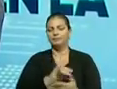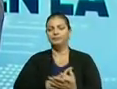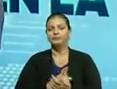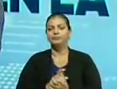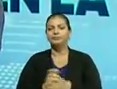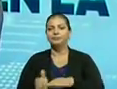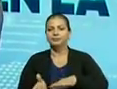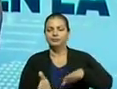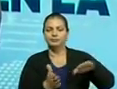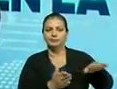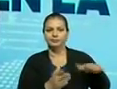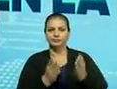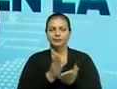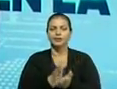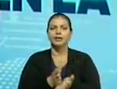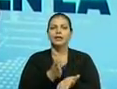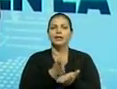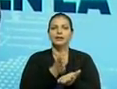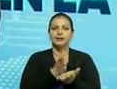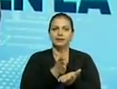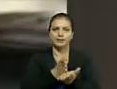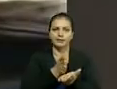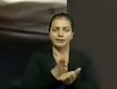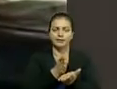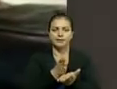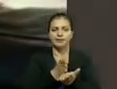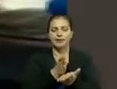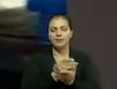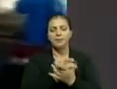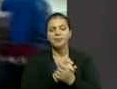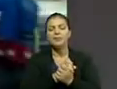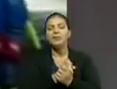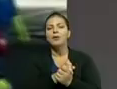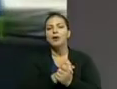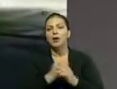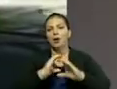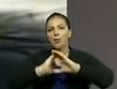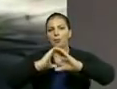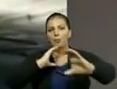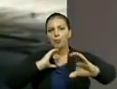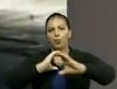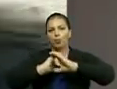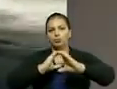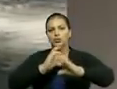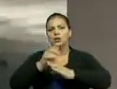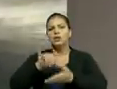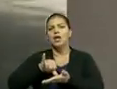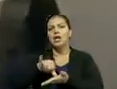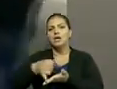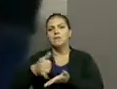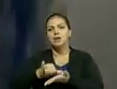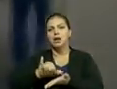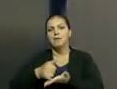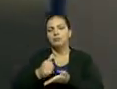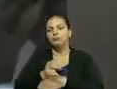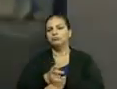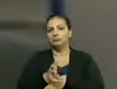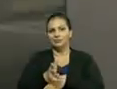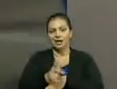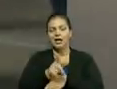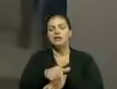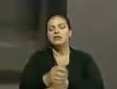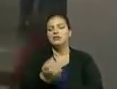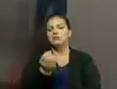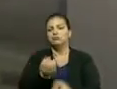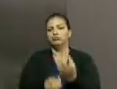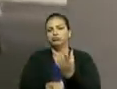servicio interprovincial que se dirigía a Jipijap en la provincia de Manabí se incendió en los patios de la terminal terrestre de Guayaquil. En medio